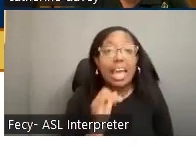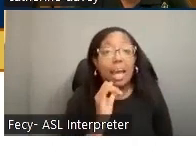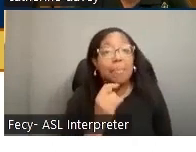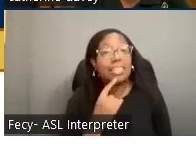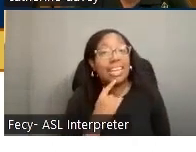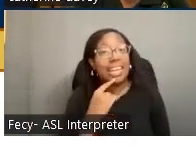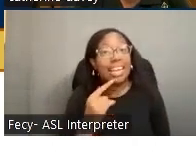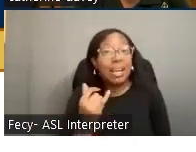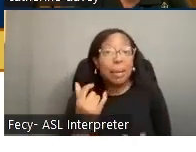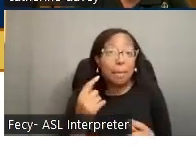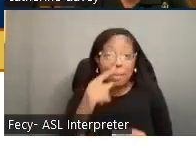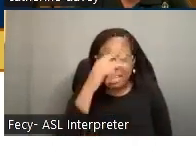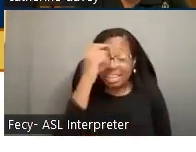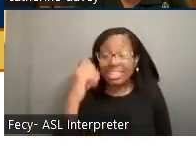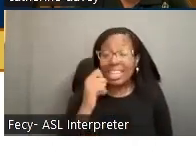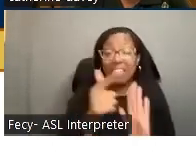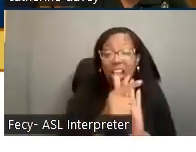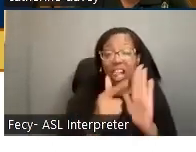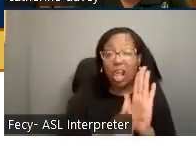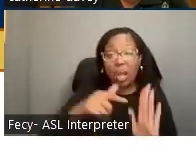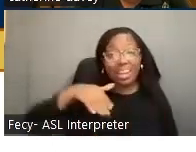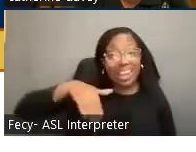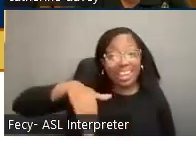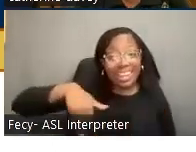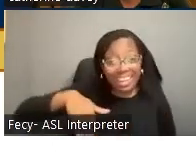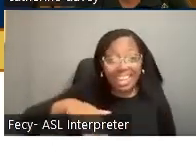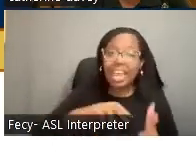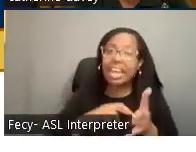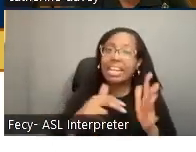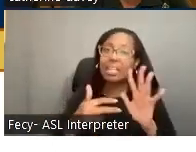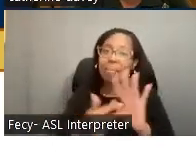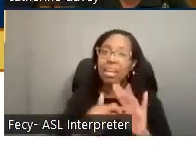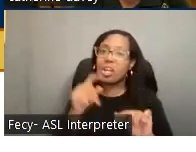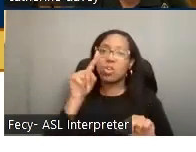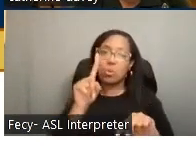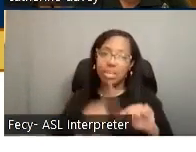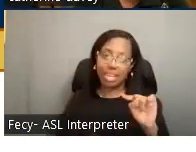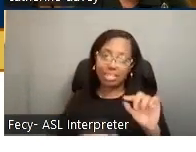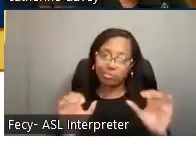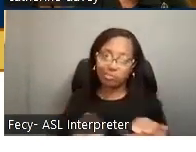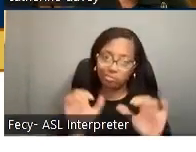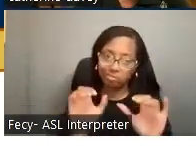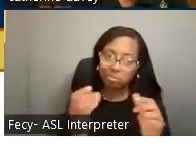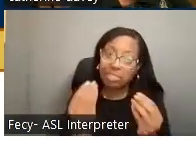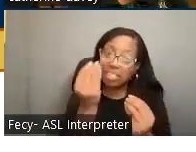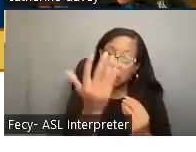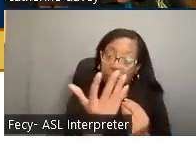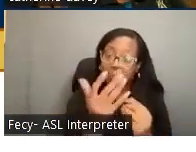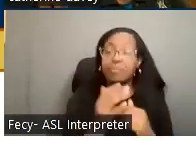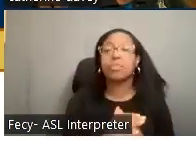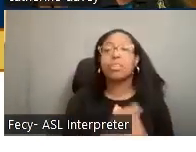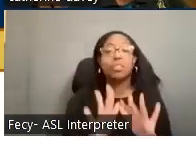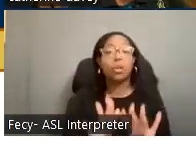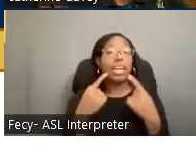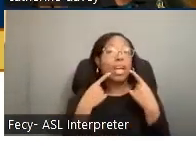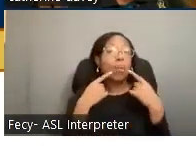no es la ley no va a funcionar, simplemente digo que no es la ley, entonces si eso falla, tú tal vez estés